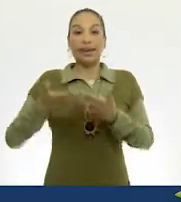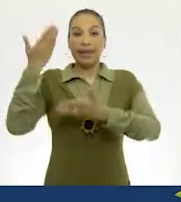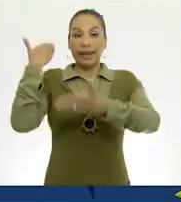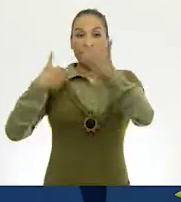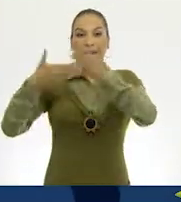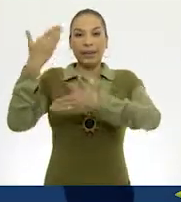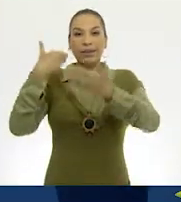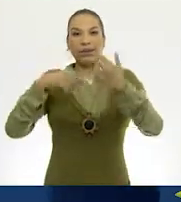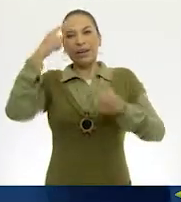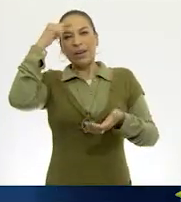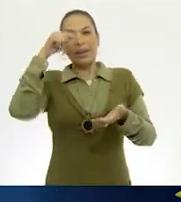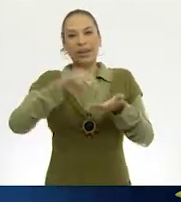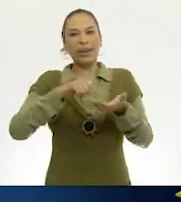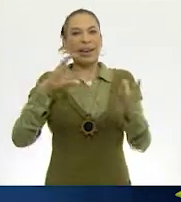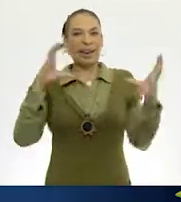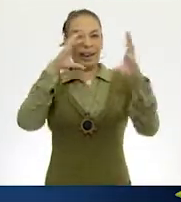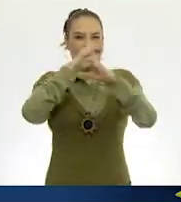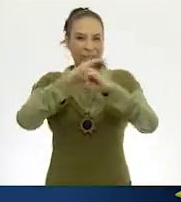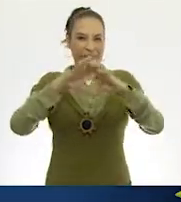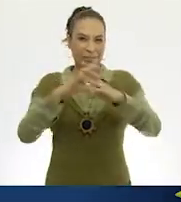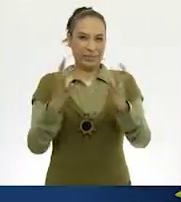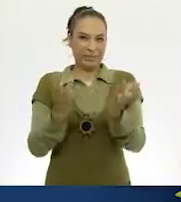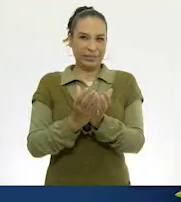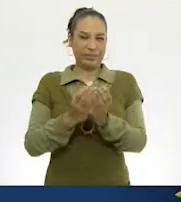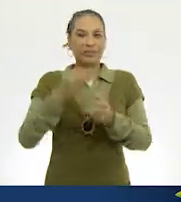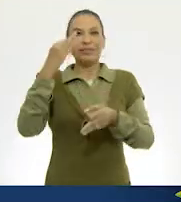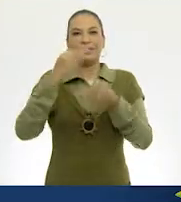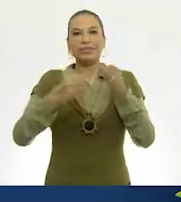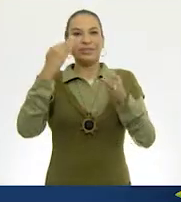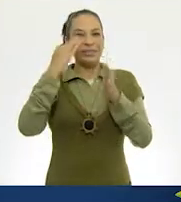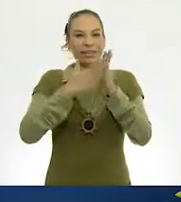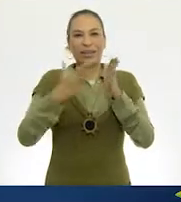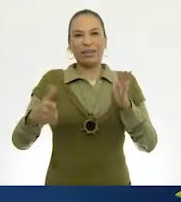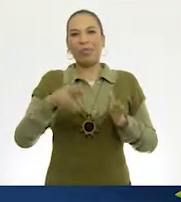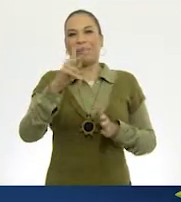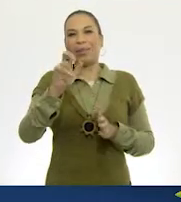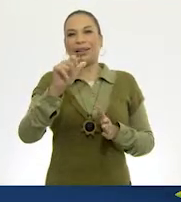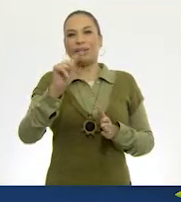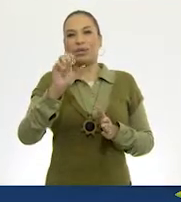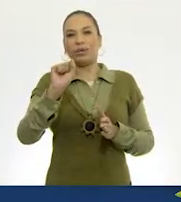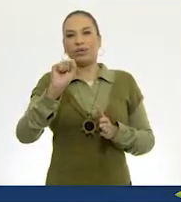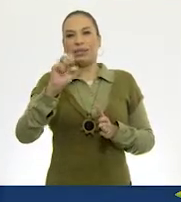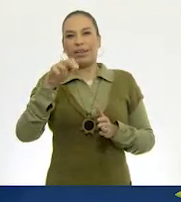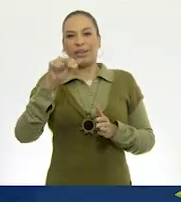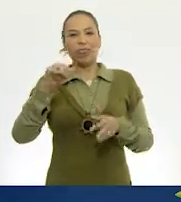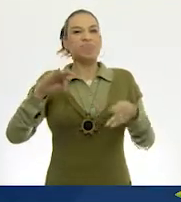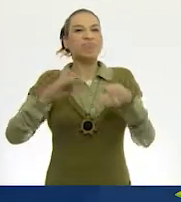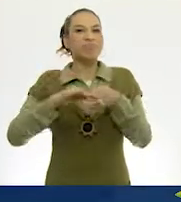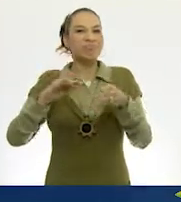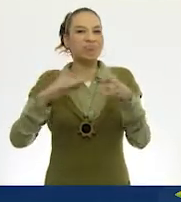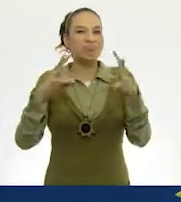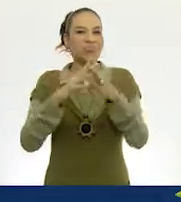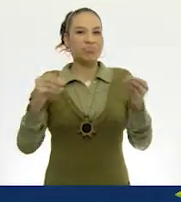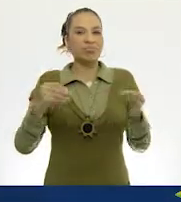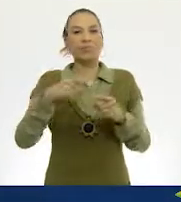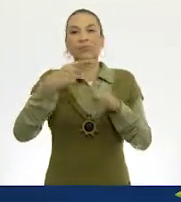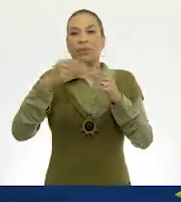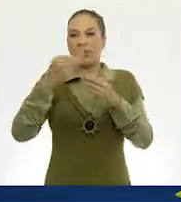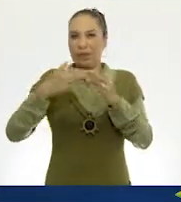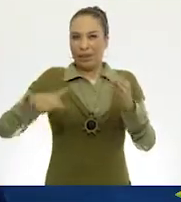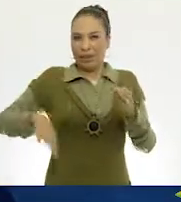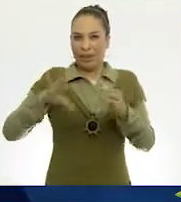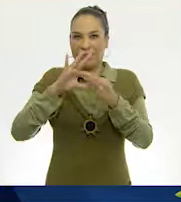Anteriormente, se creía que el calentamiento global al final del Pleistoceno había sido constante, pero estudios